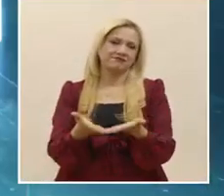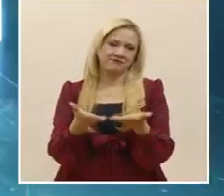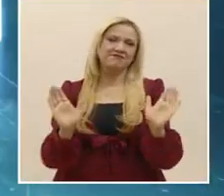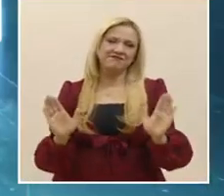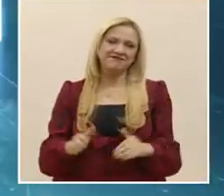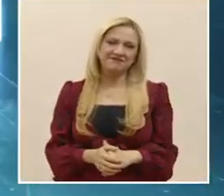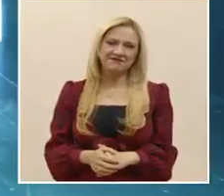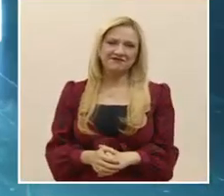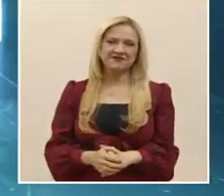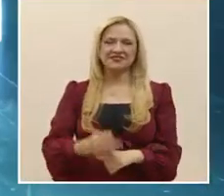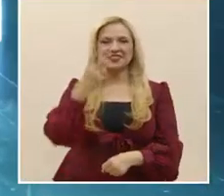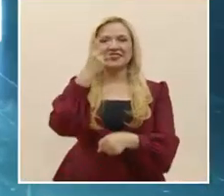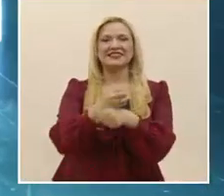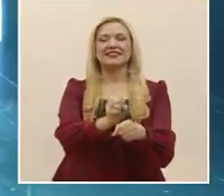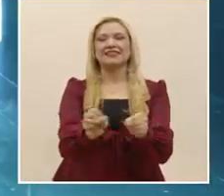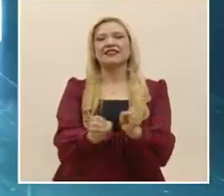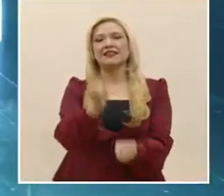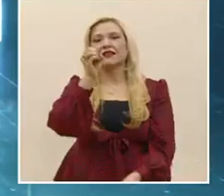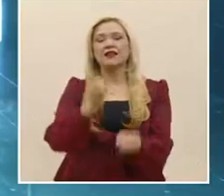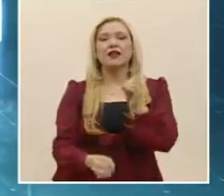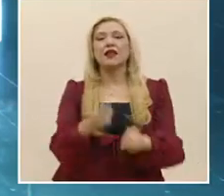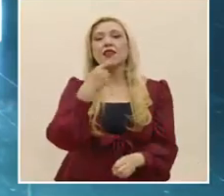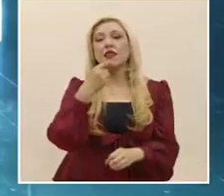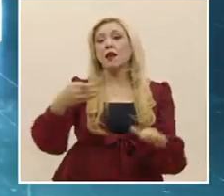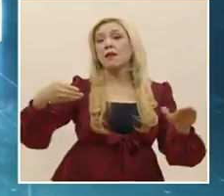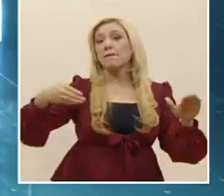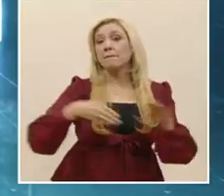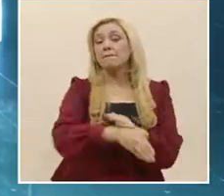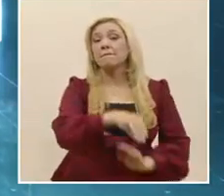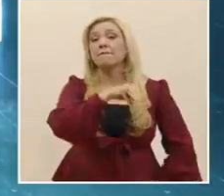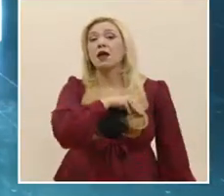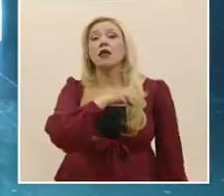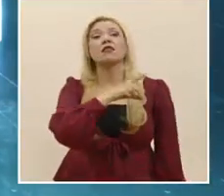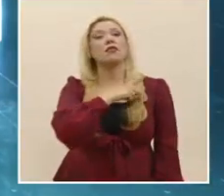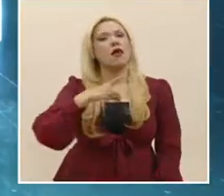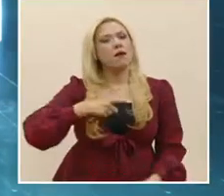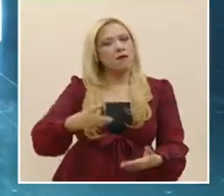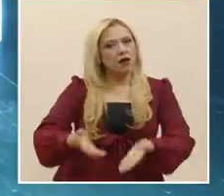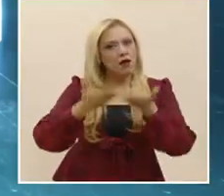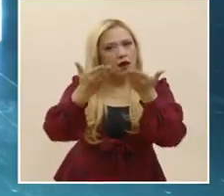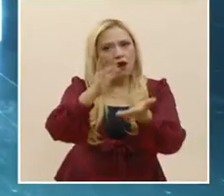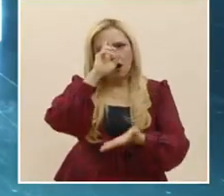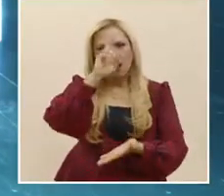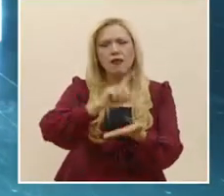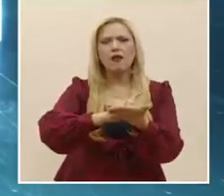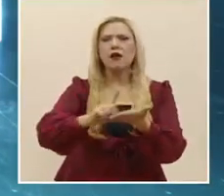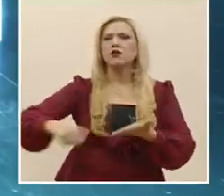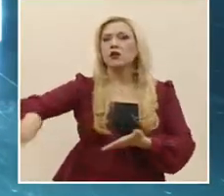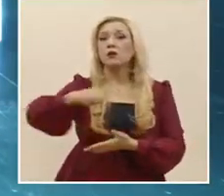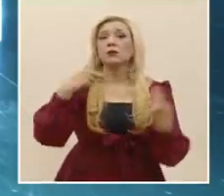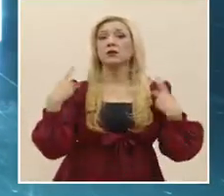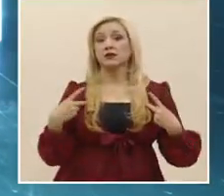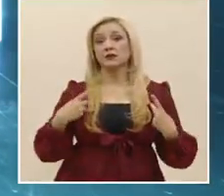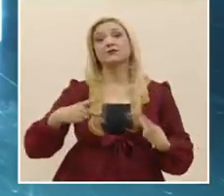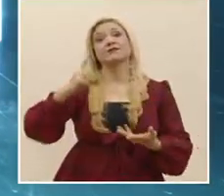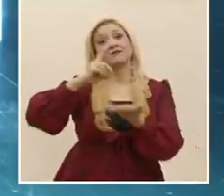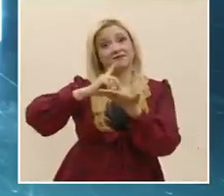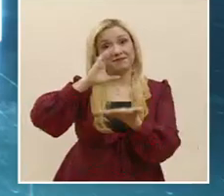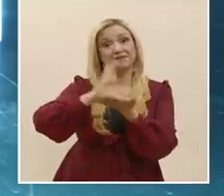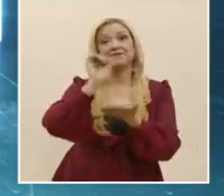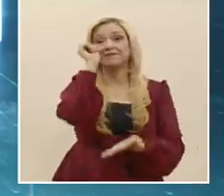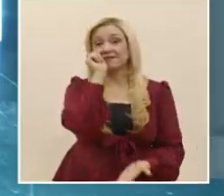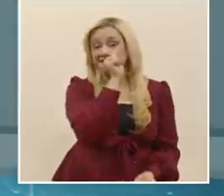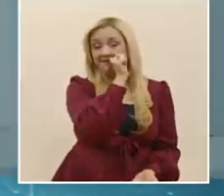La segunda sala de la Corte determinó que el metro debe establecer medidas que garanticen el derecho de movilidad a personas con